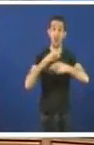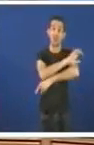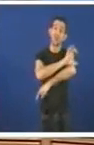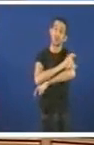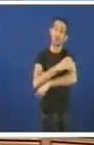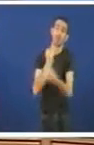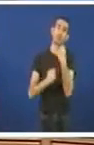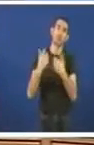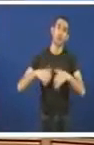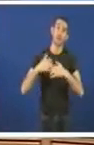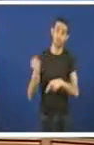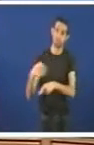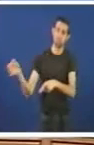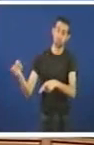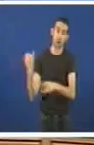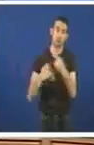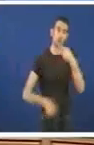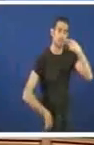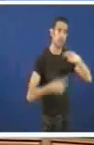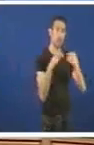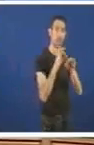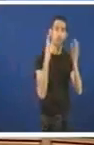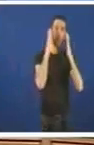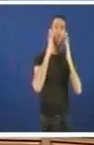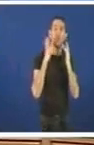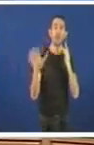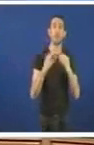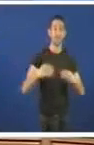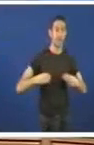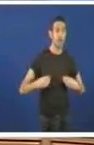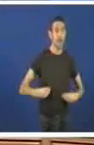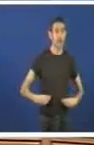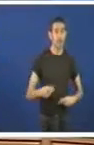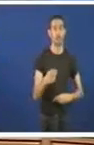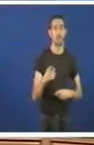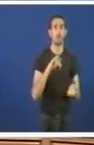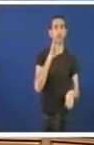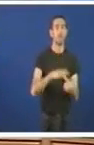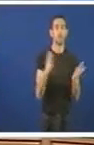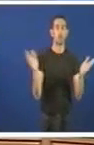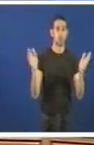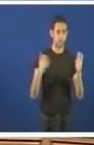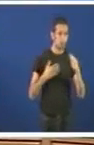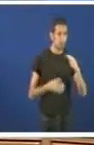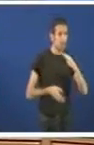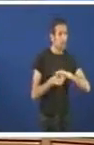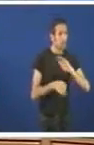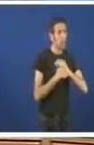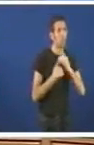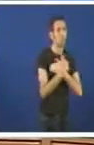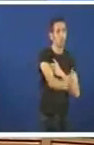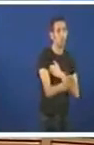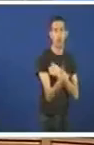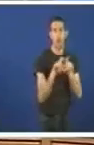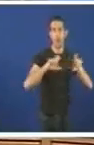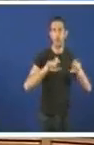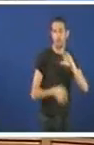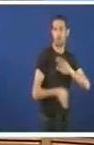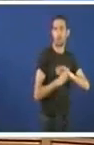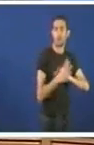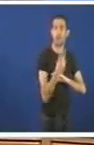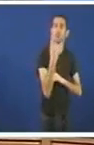Industria. E que Factoría Naval en Marín está hoxe con posibilidades de futuro e que levamos máis de 2.000 postos de